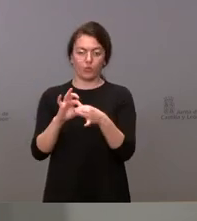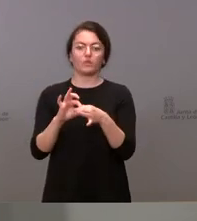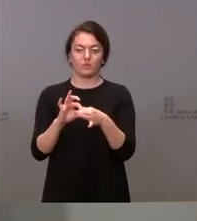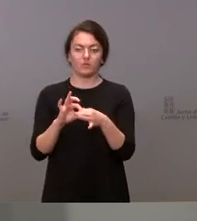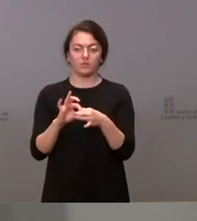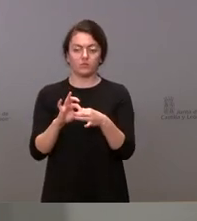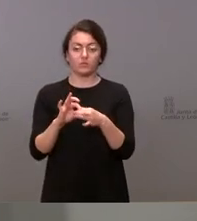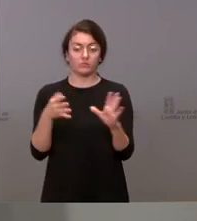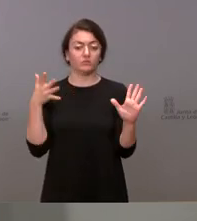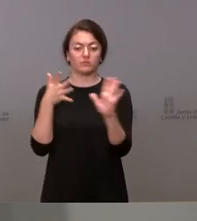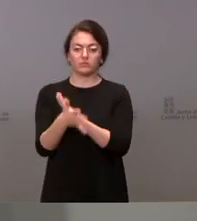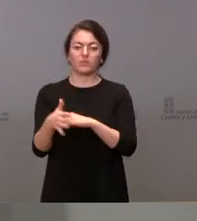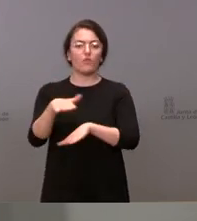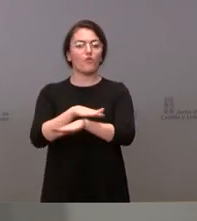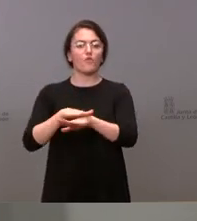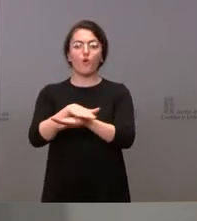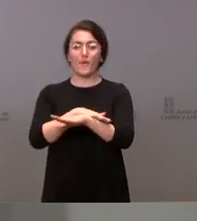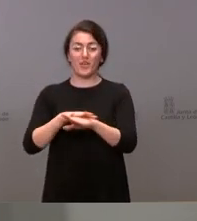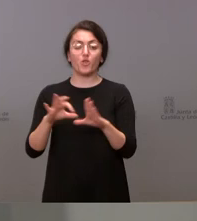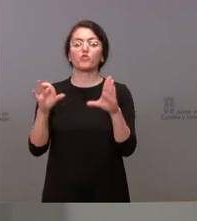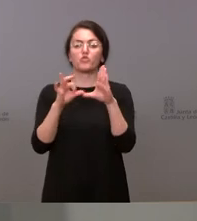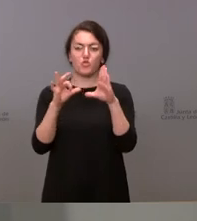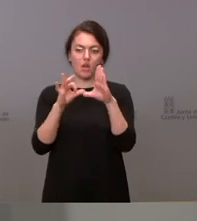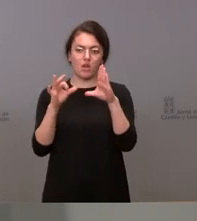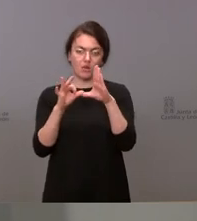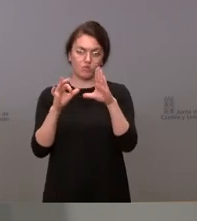y es, por tanto, un gobierno de Ciudadanos.